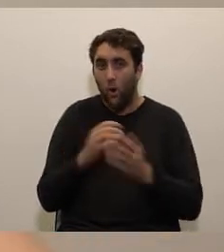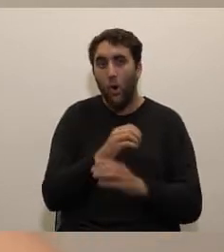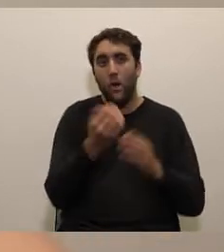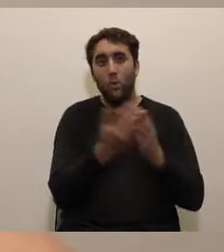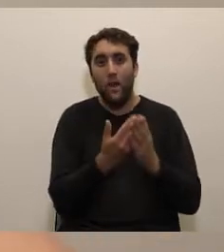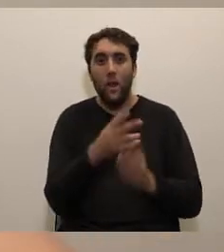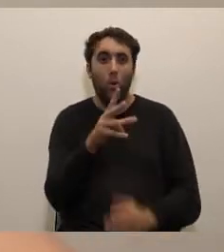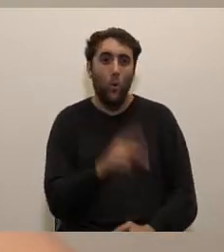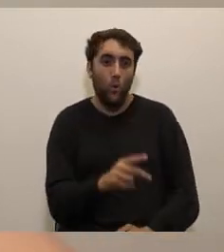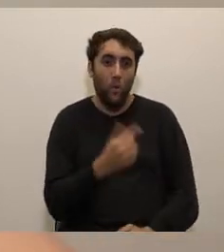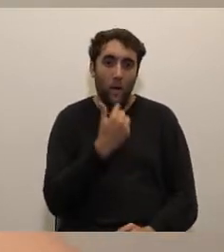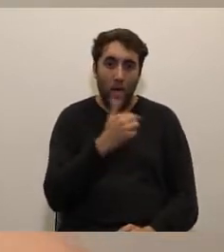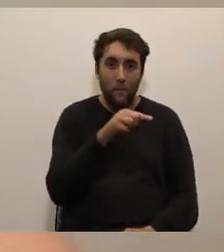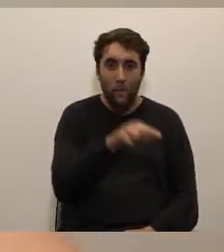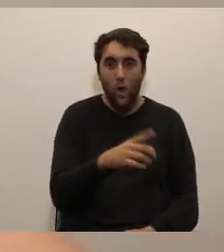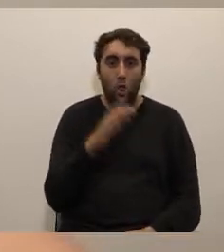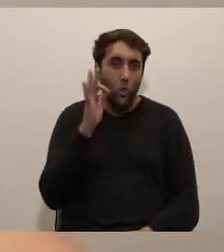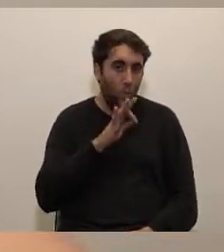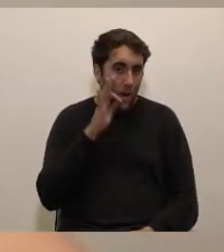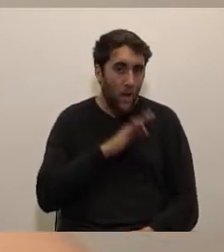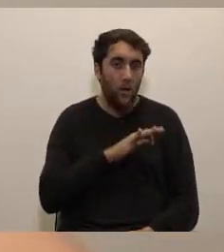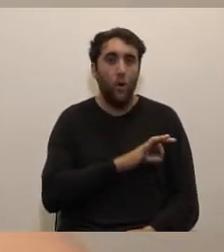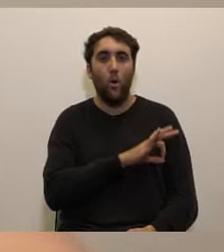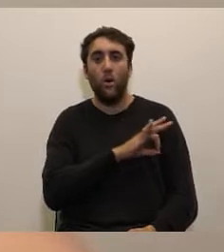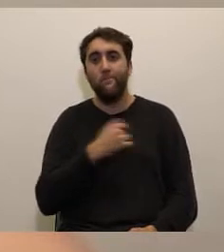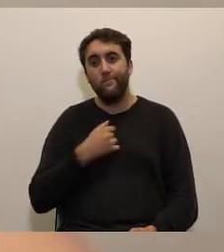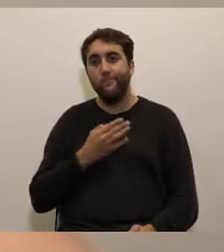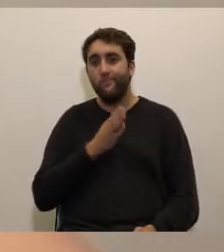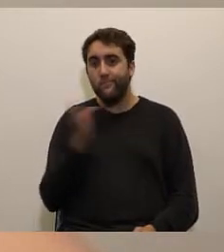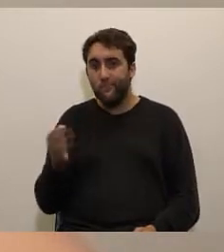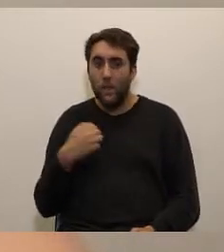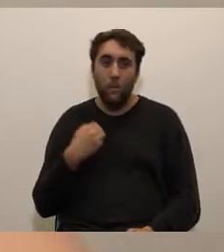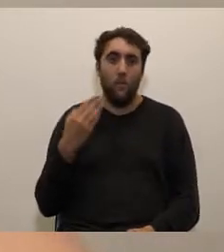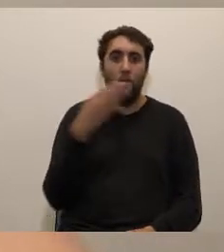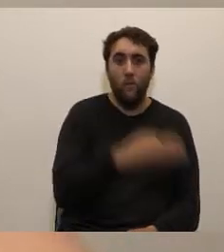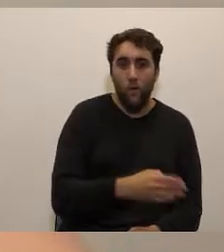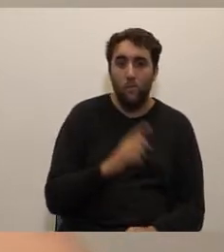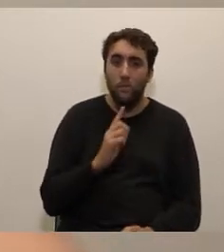UTU en Durazno, y cosas